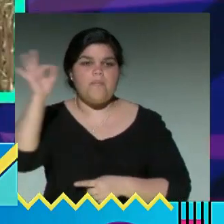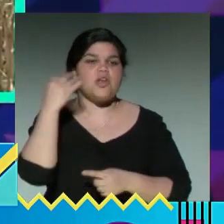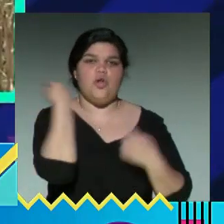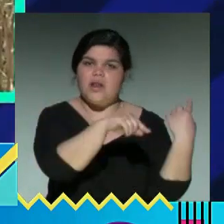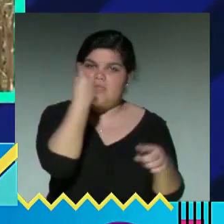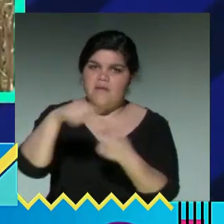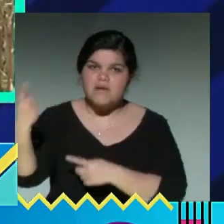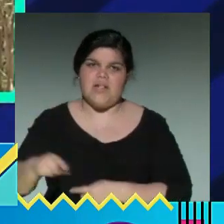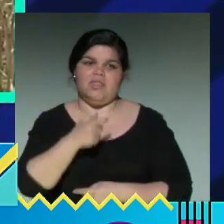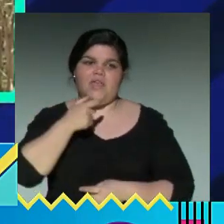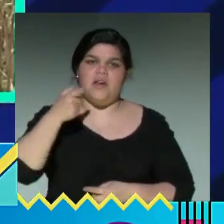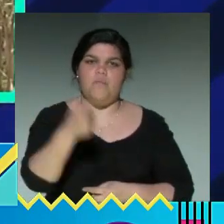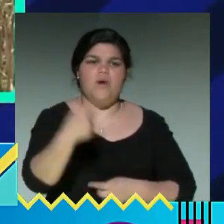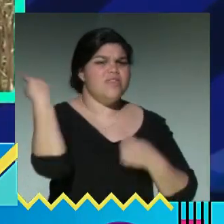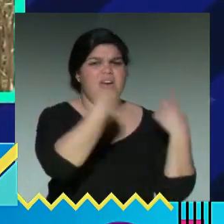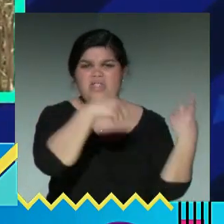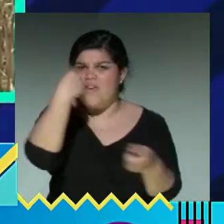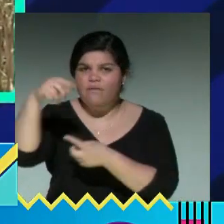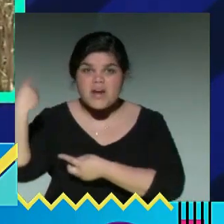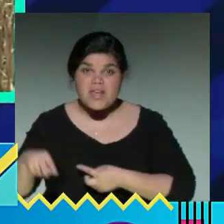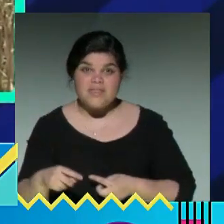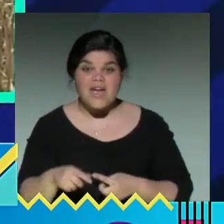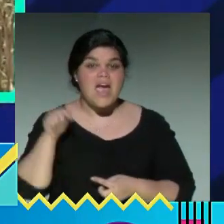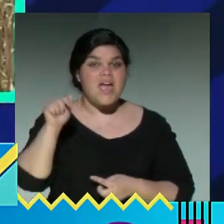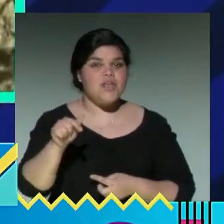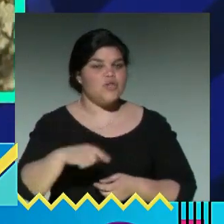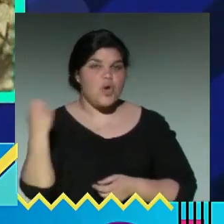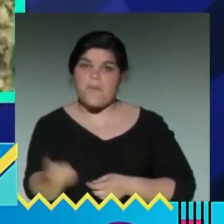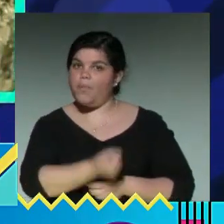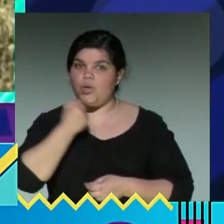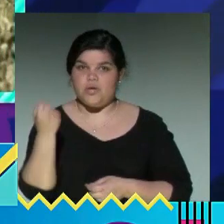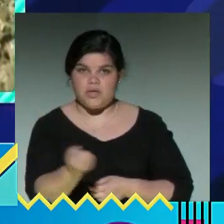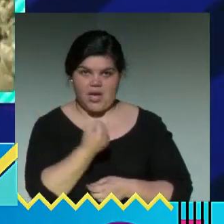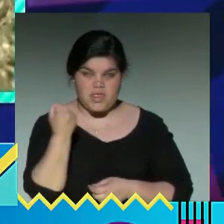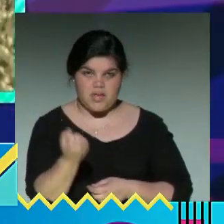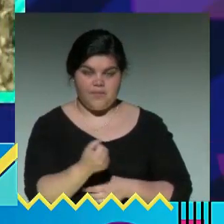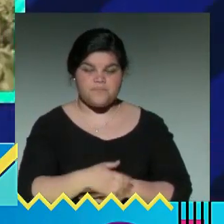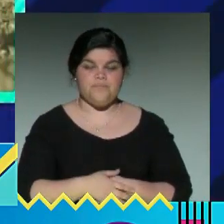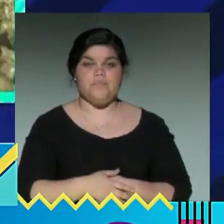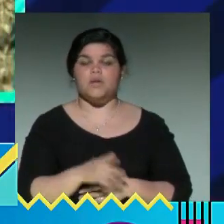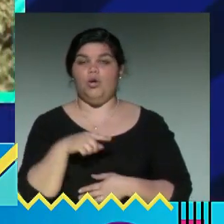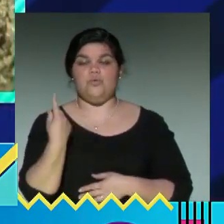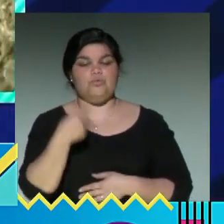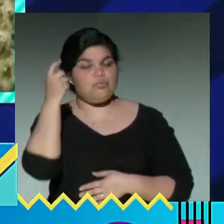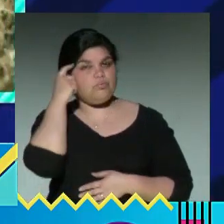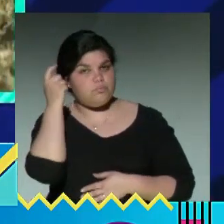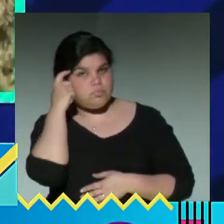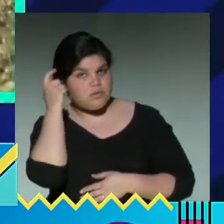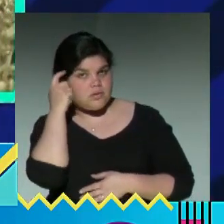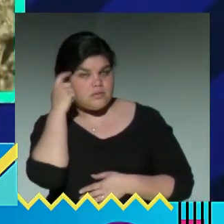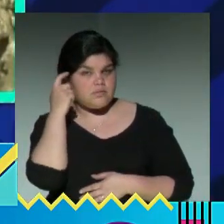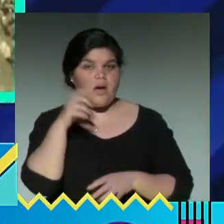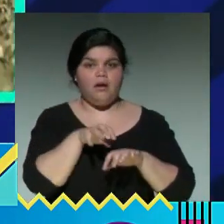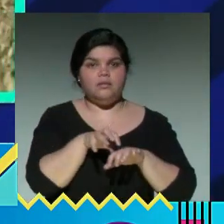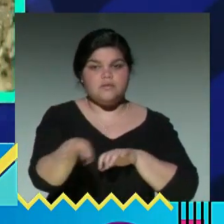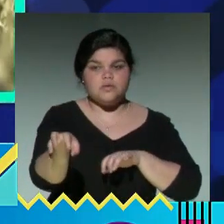respuesta unívoca desde un solo lado, donde pensamos que en la extensión se